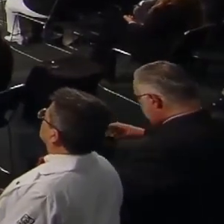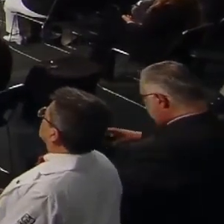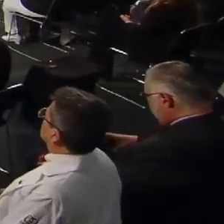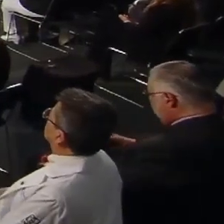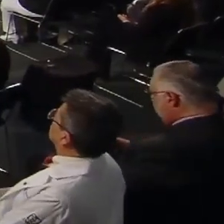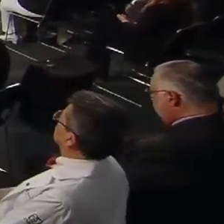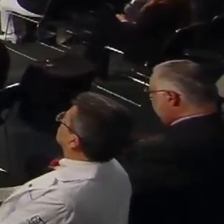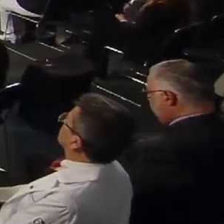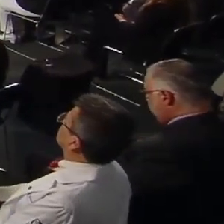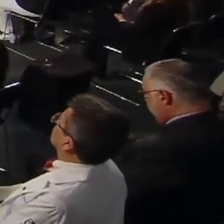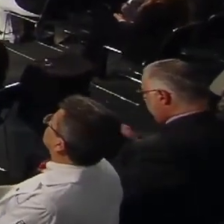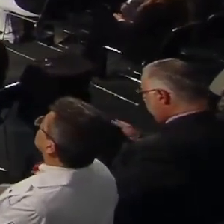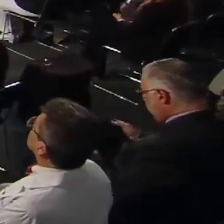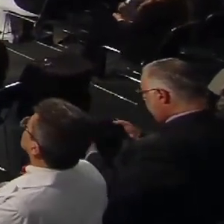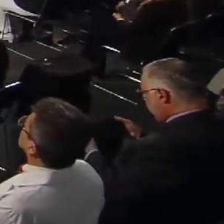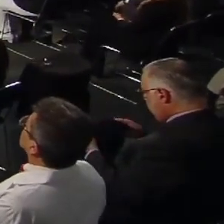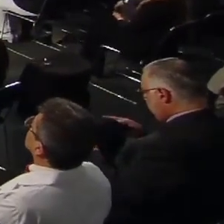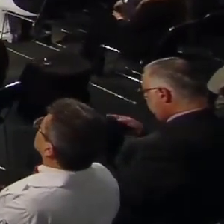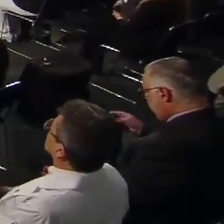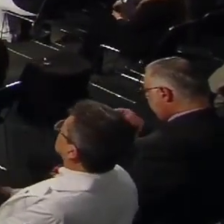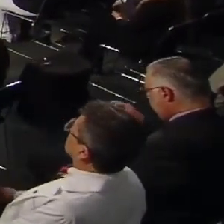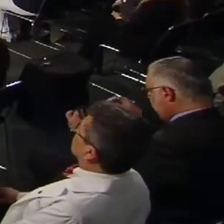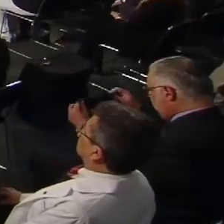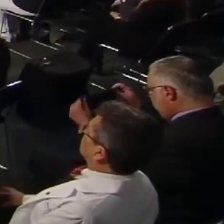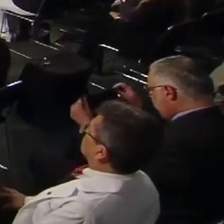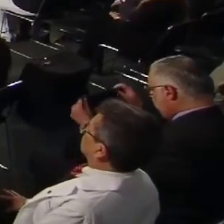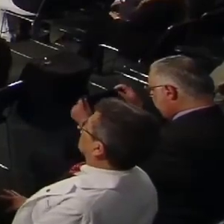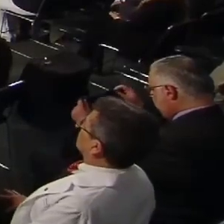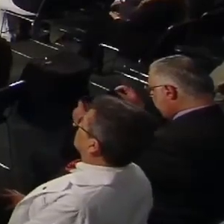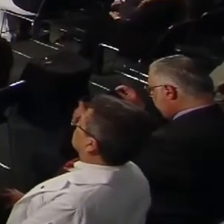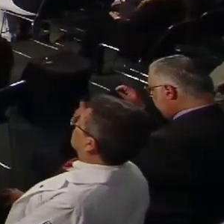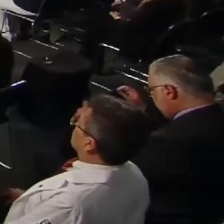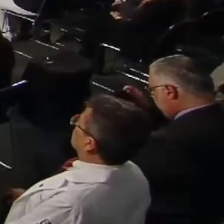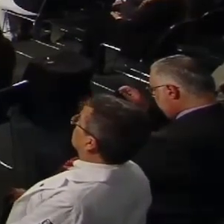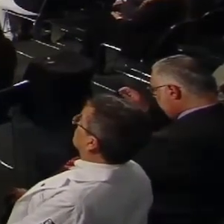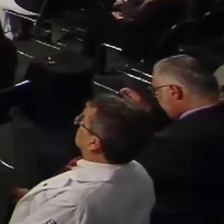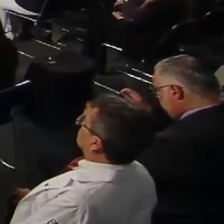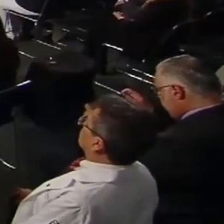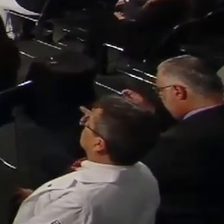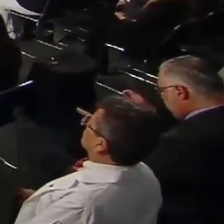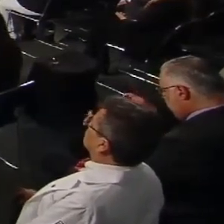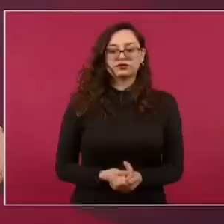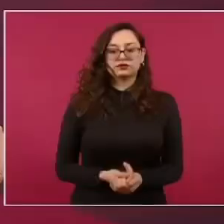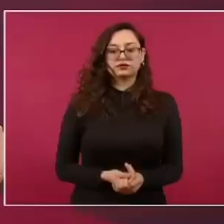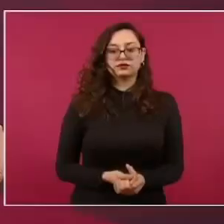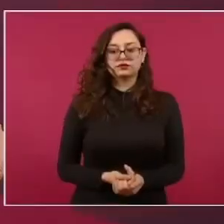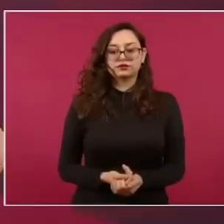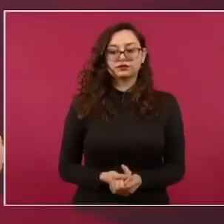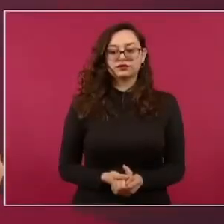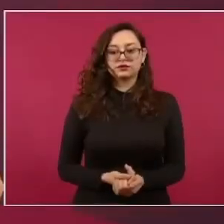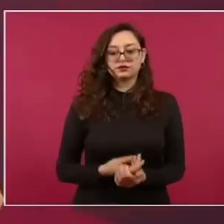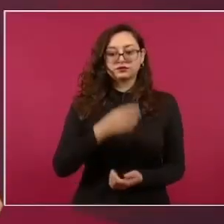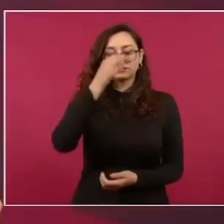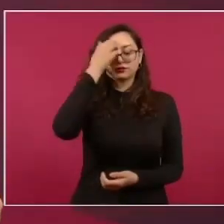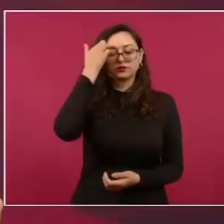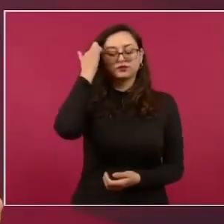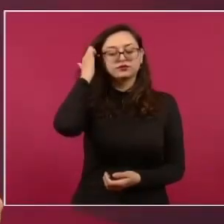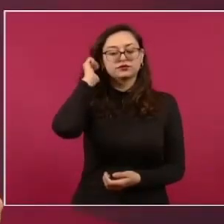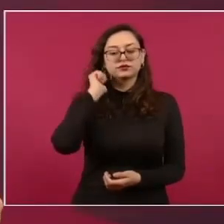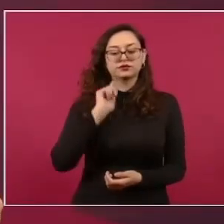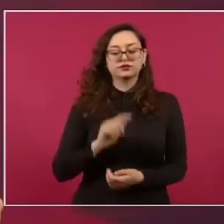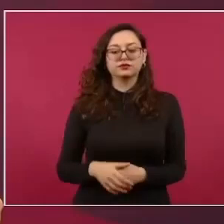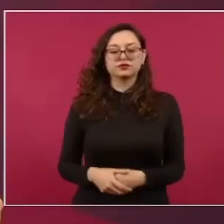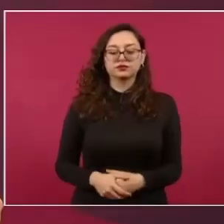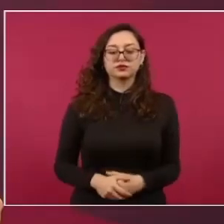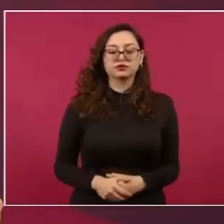tarden en ser atendidos los familiares de los trabajadores, que se vaya mejorando cada vez